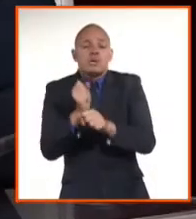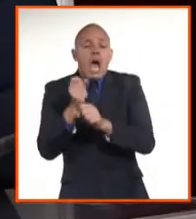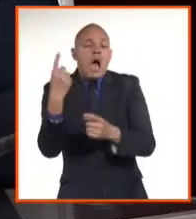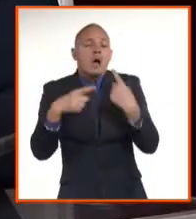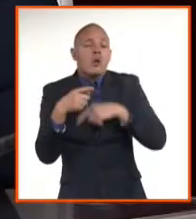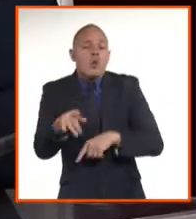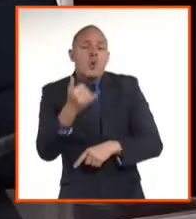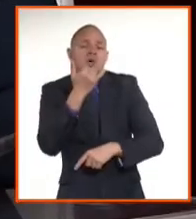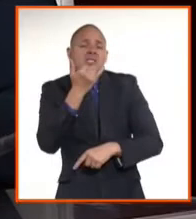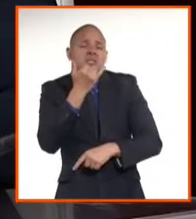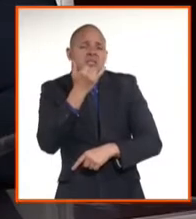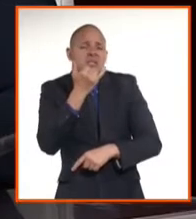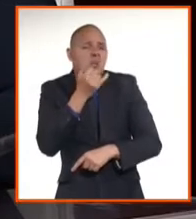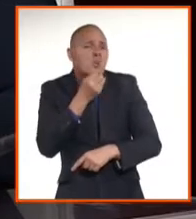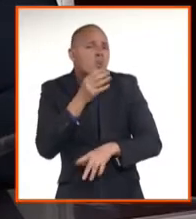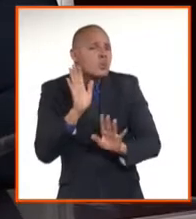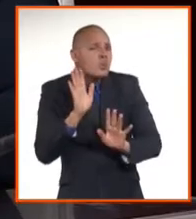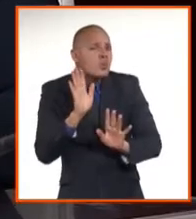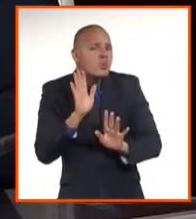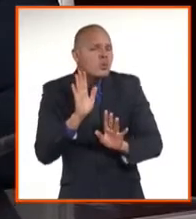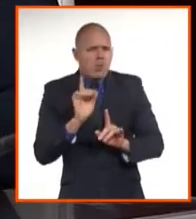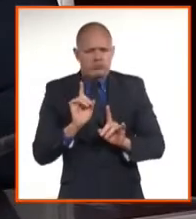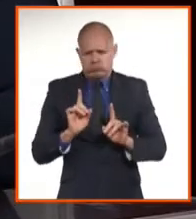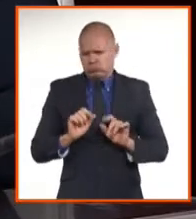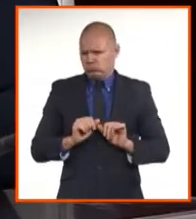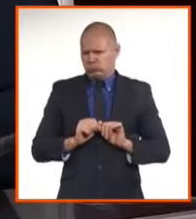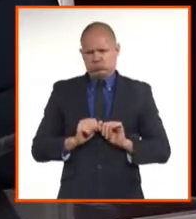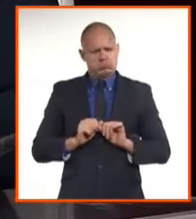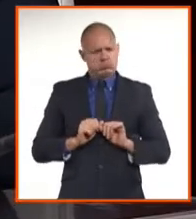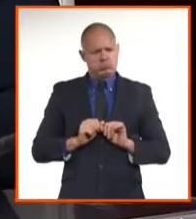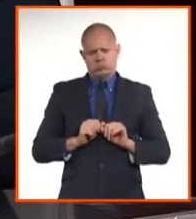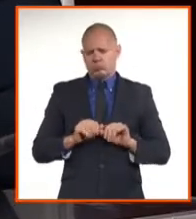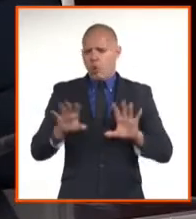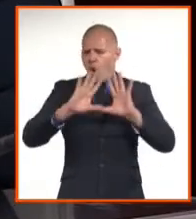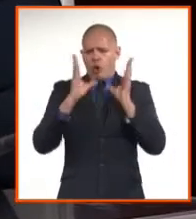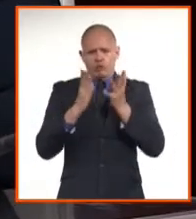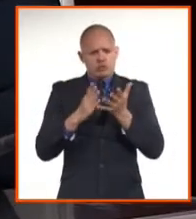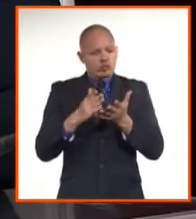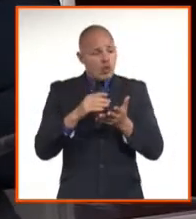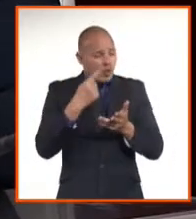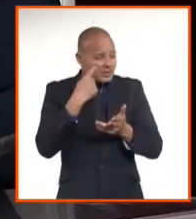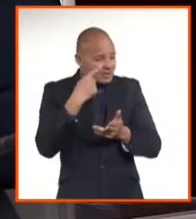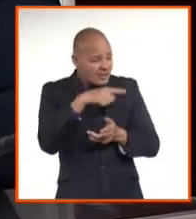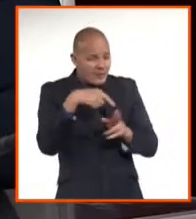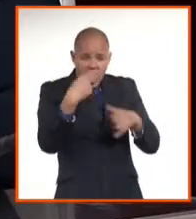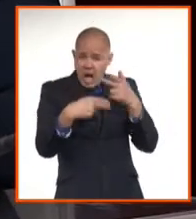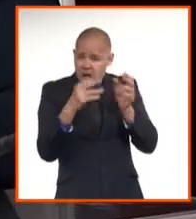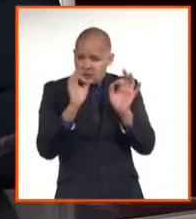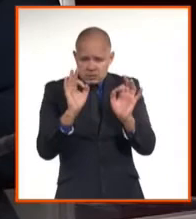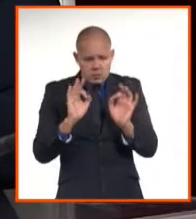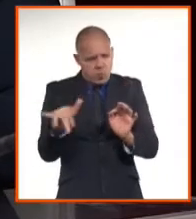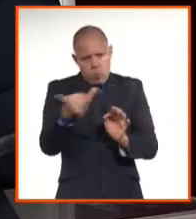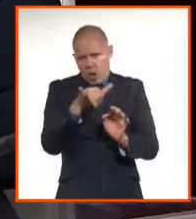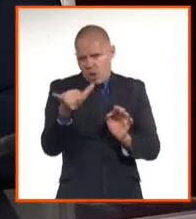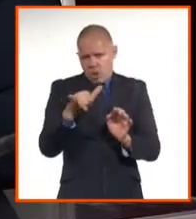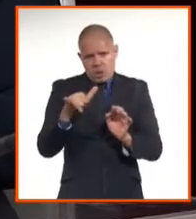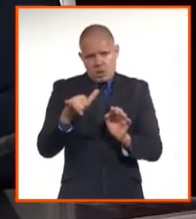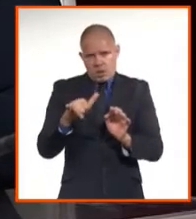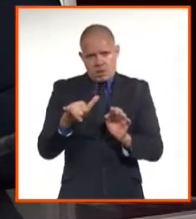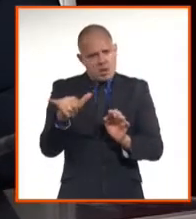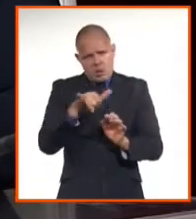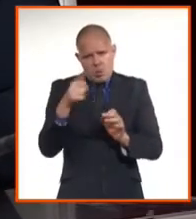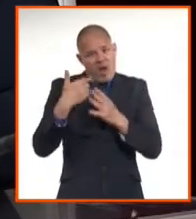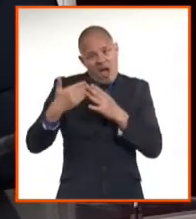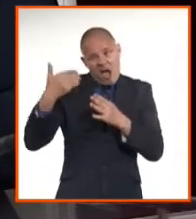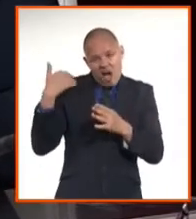tampoco hay una mala manipulación técnica. Todo lo que se hizo, todo lo que se ha realizado antes de que ocurriera la